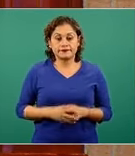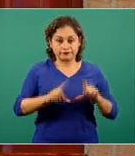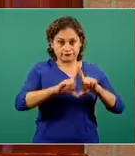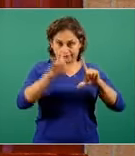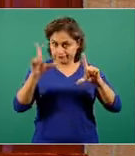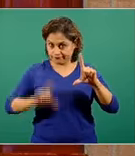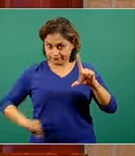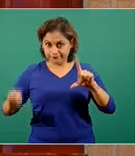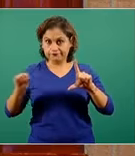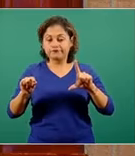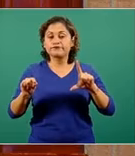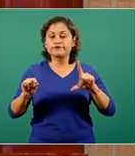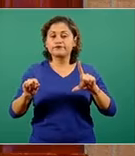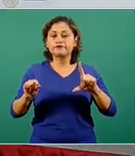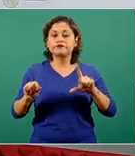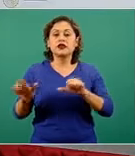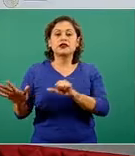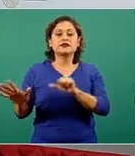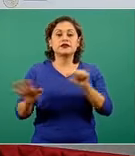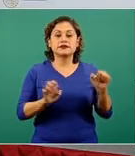país,